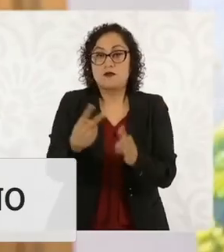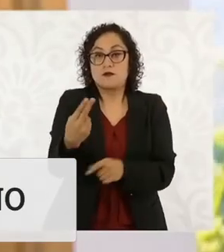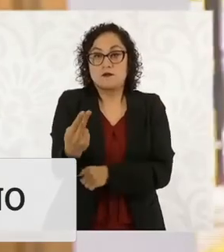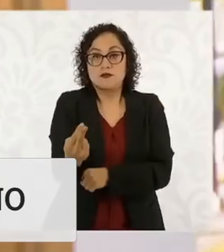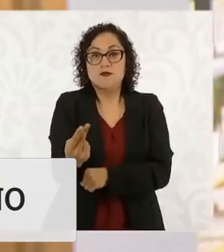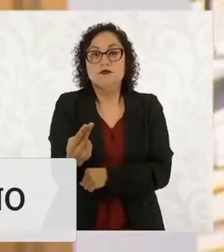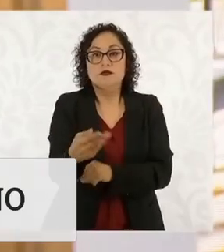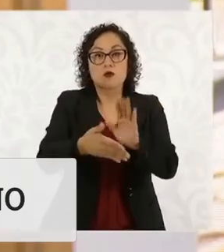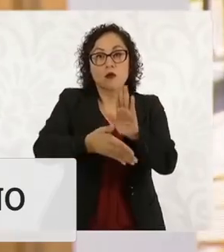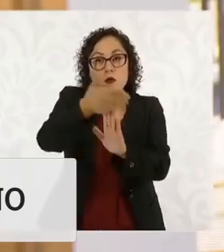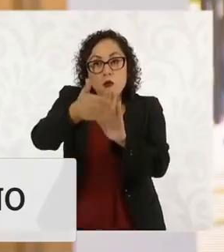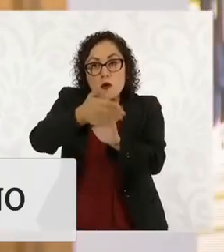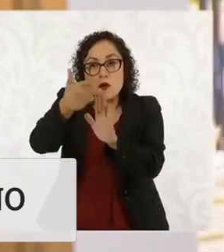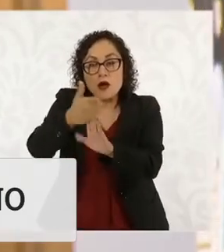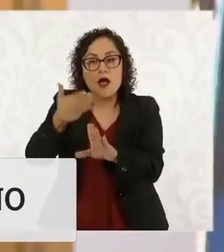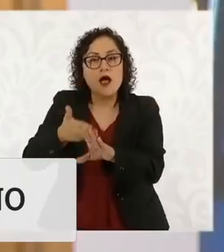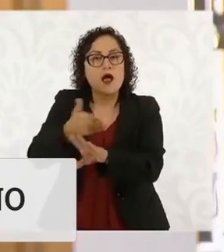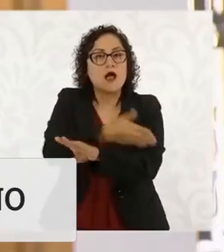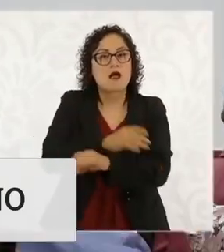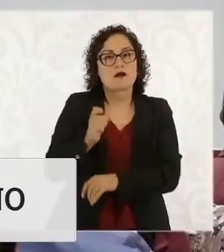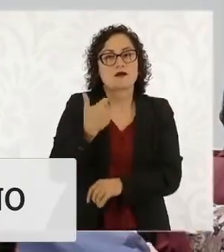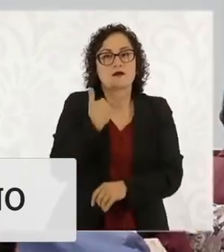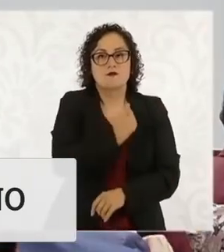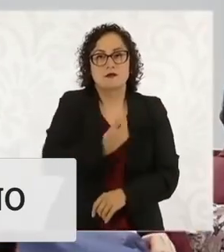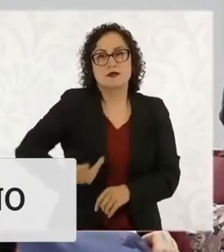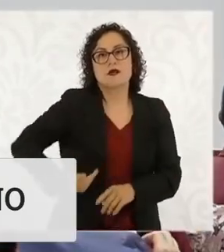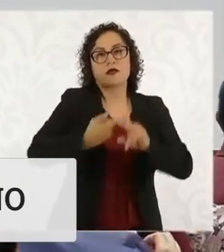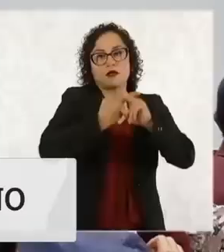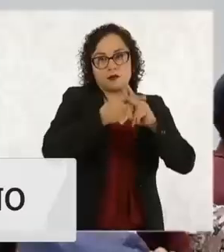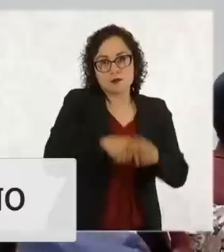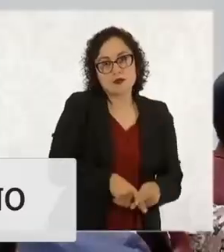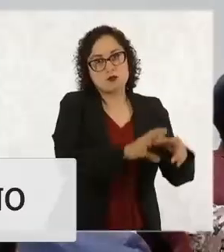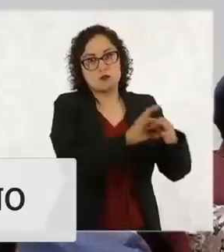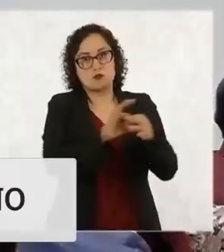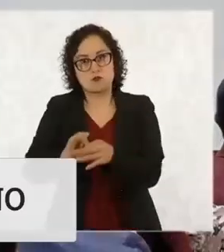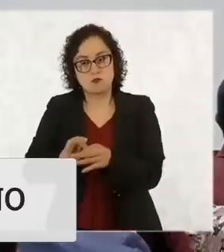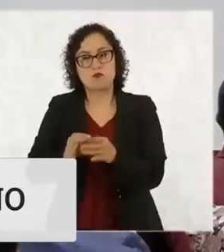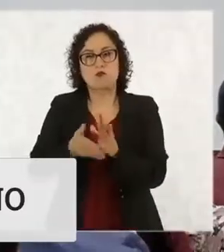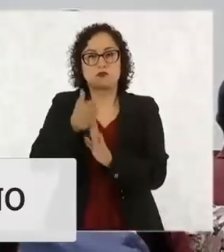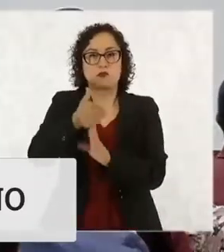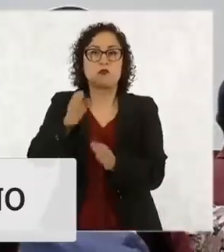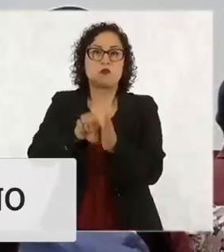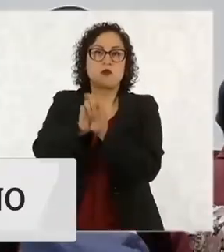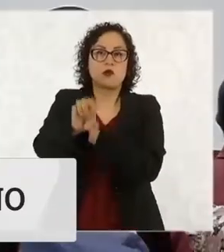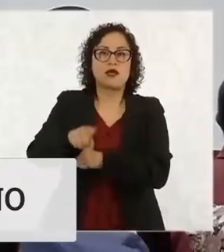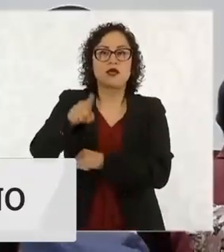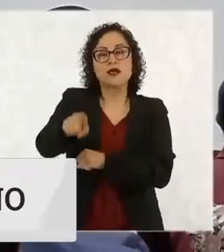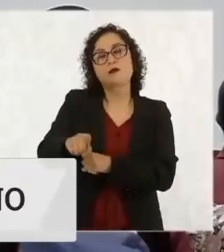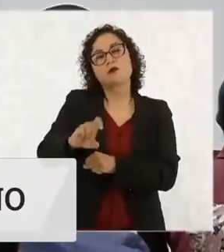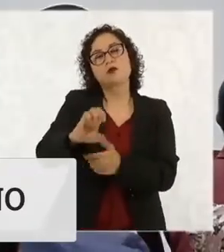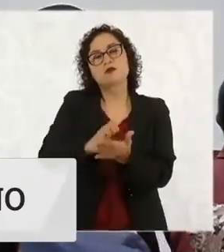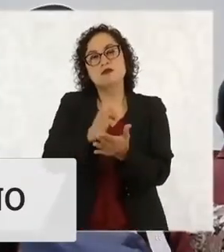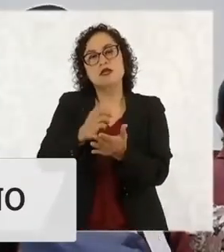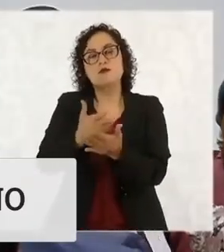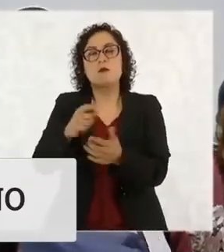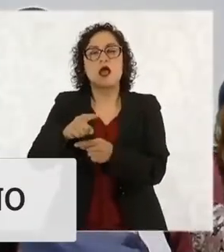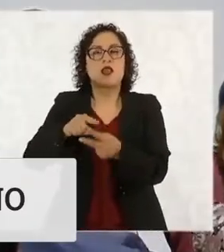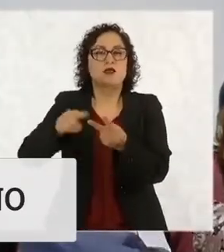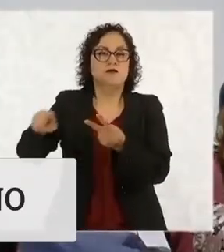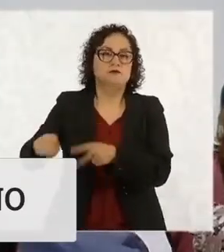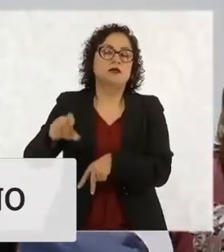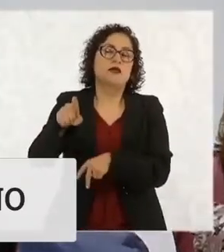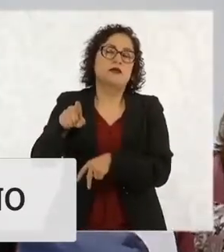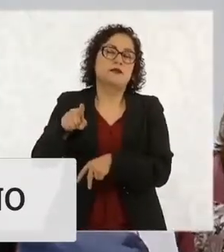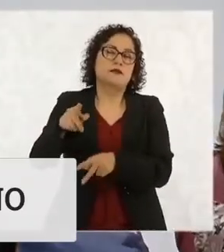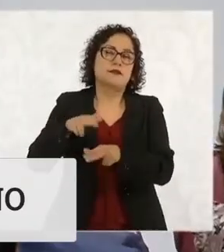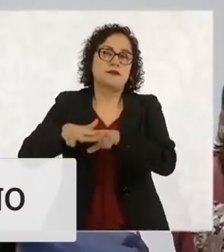obras iniciadas en el periodo del presidente López Obrador. Por ejemplo, el tramo Escárcega-Chetumal del Tren Maya, 4